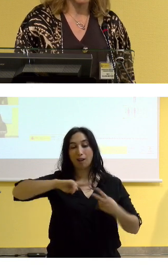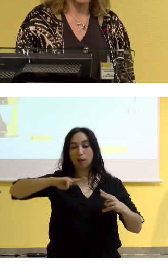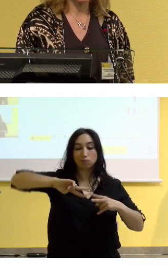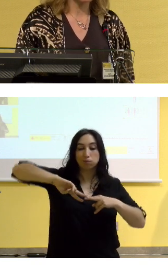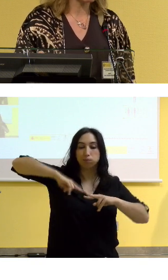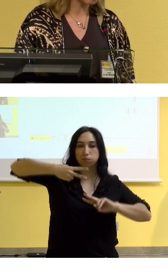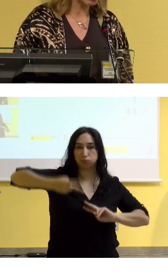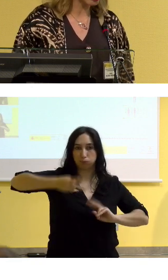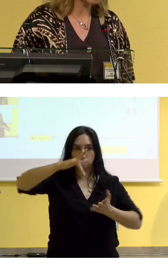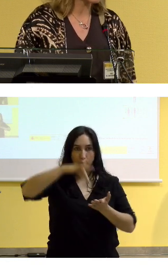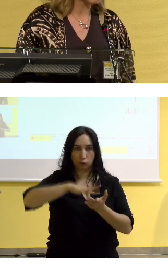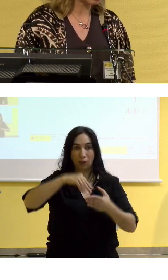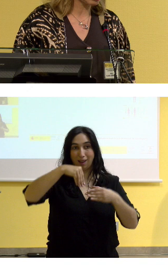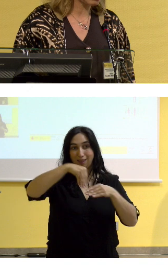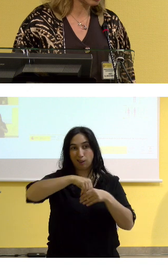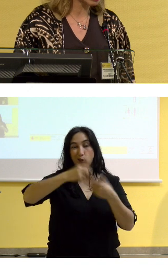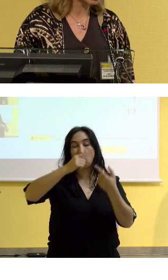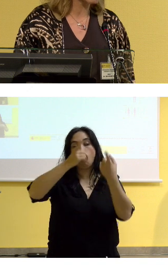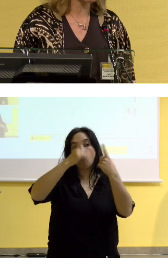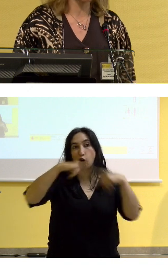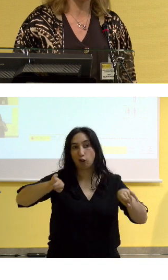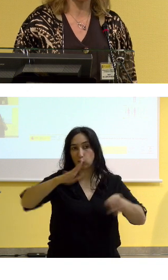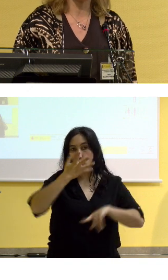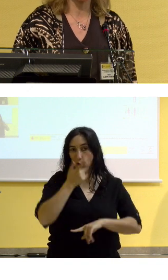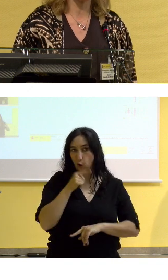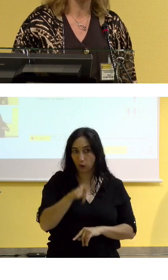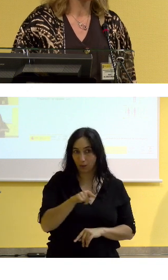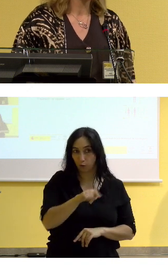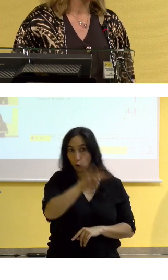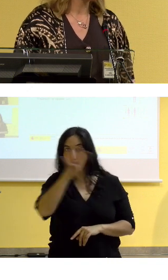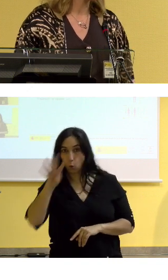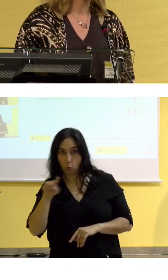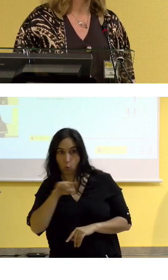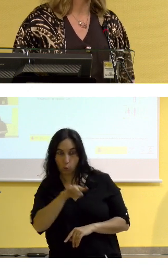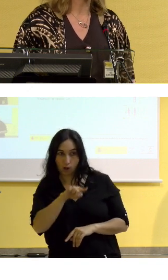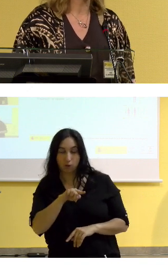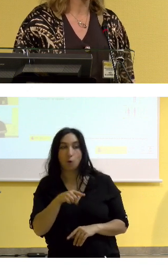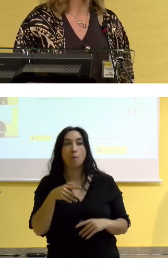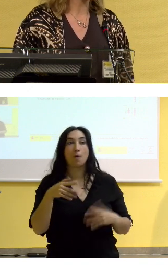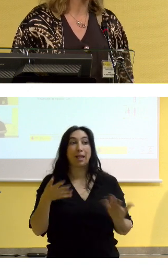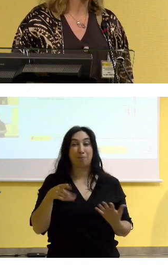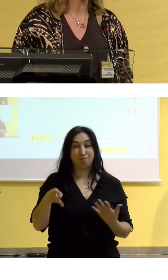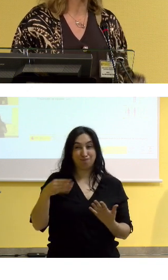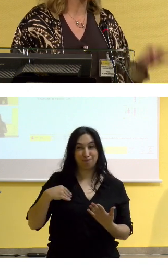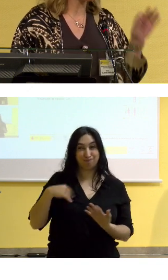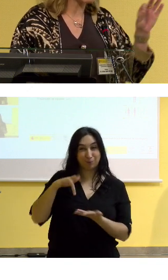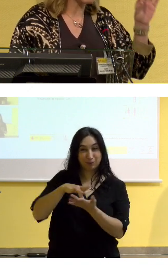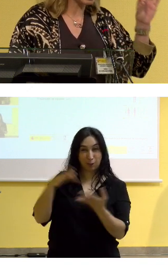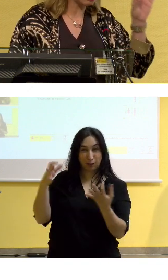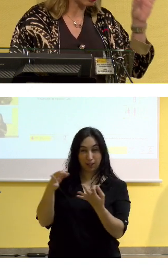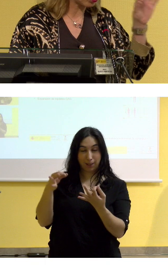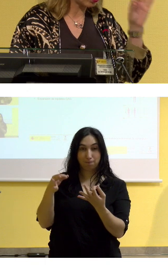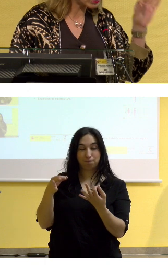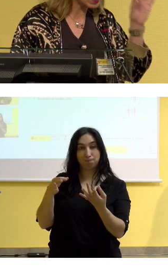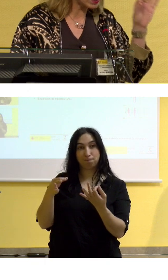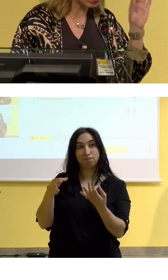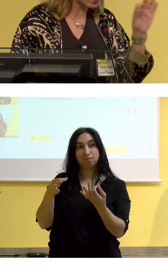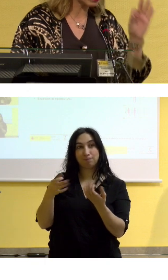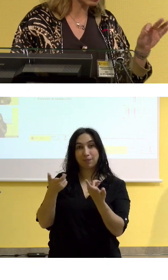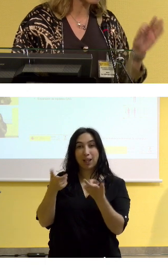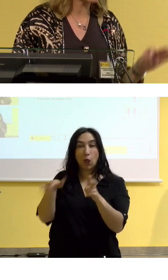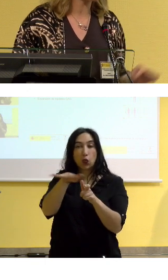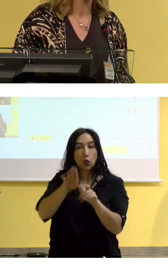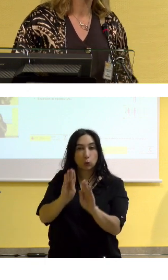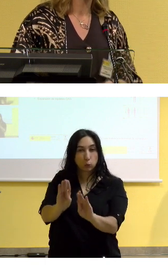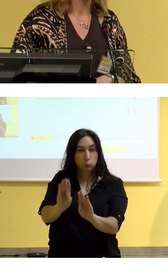tiene lugar en un cromosoma que conocemos, que es el cromosoma 4, y lo que ocurre en ese cromosoma, en un determinado sitio de